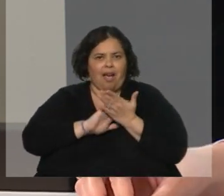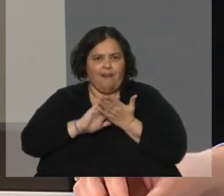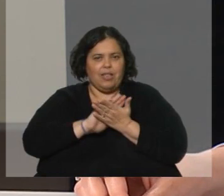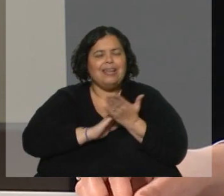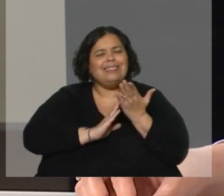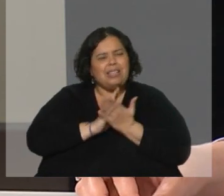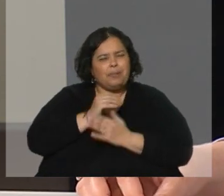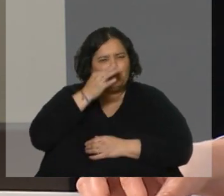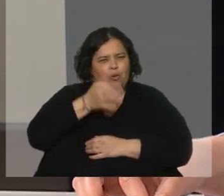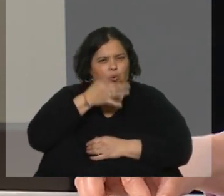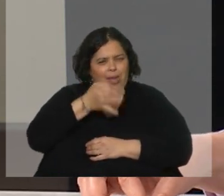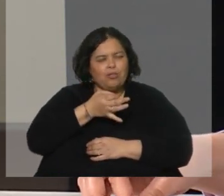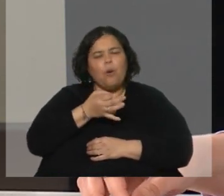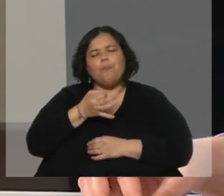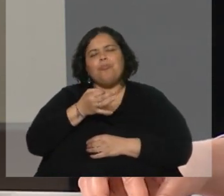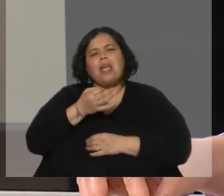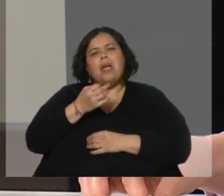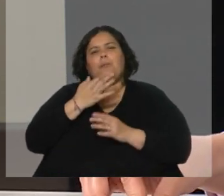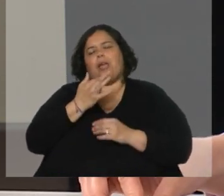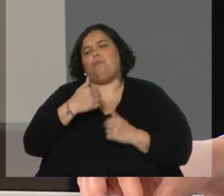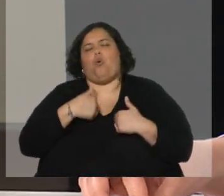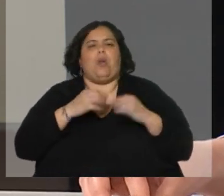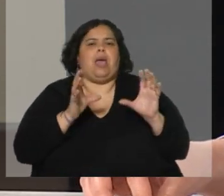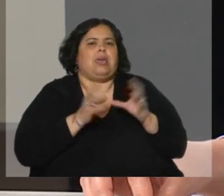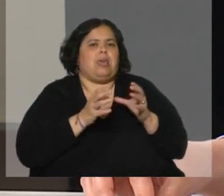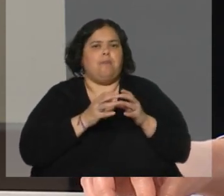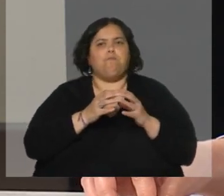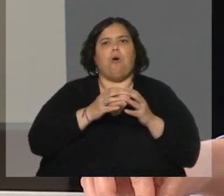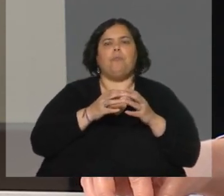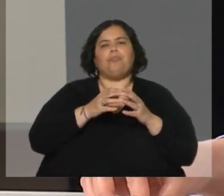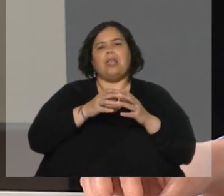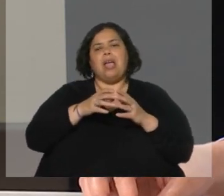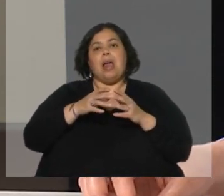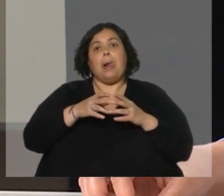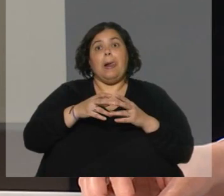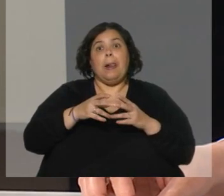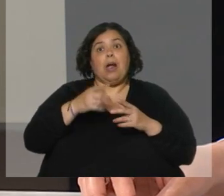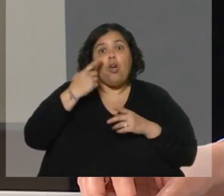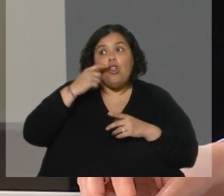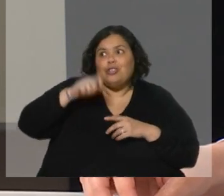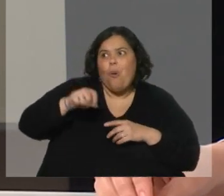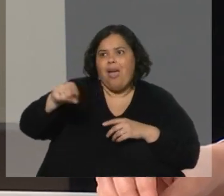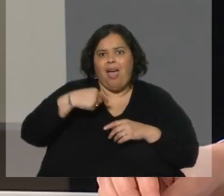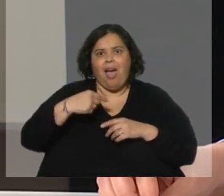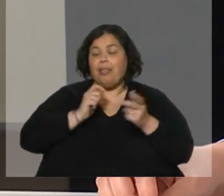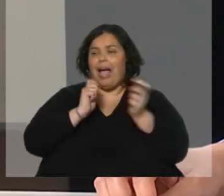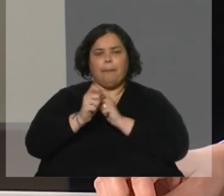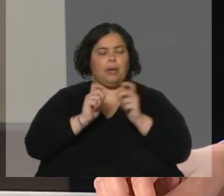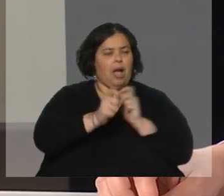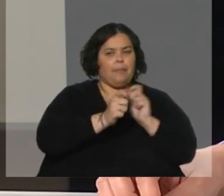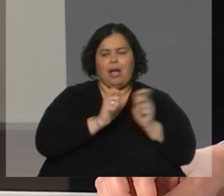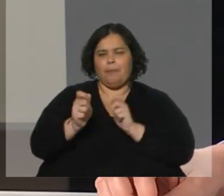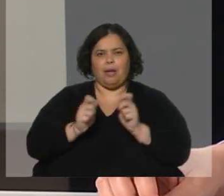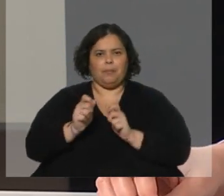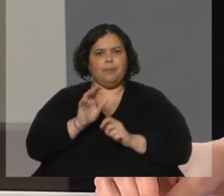siempre cuento uno tiene un equipo integrado con el cuello se conoce y lo cambian uno tiene funcionarios